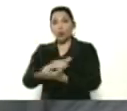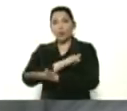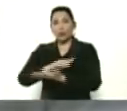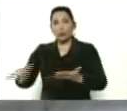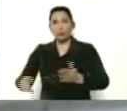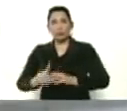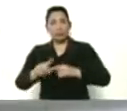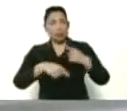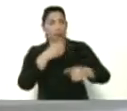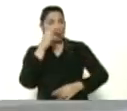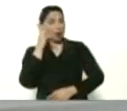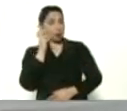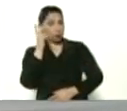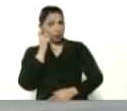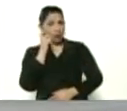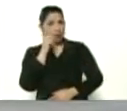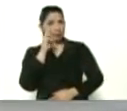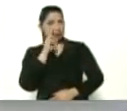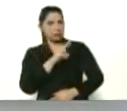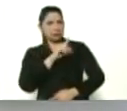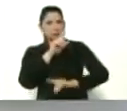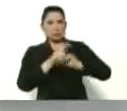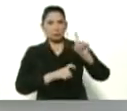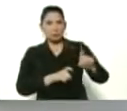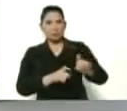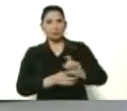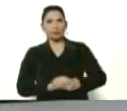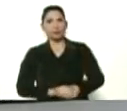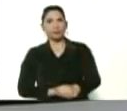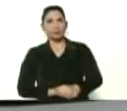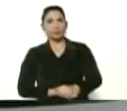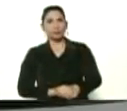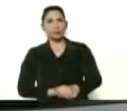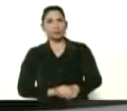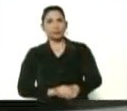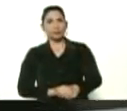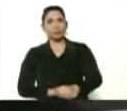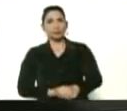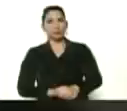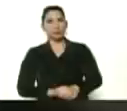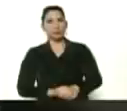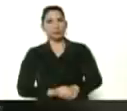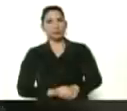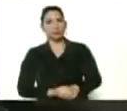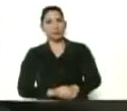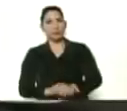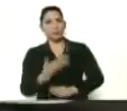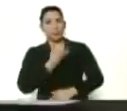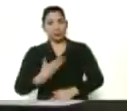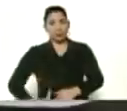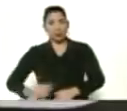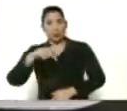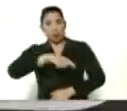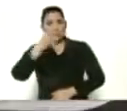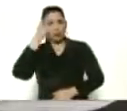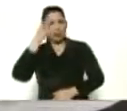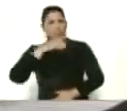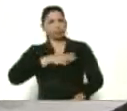de escuchar lo que la encuesta esta que presentó en primicia el presidente el día de hoy, me quedo mucho